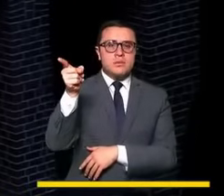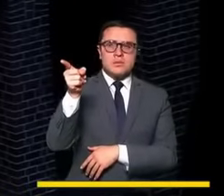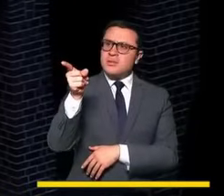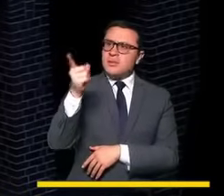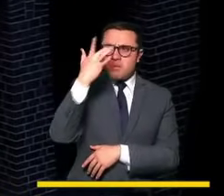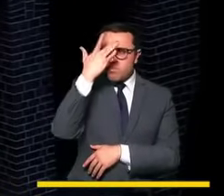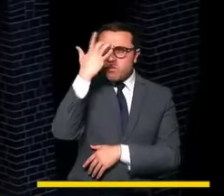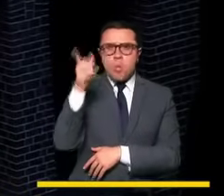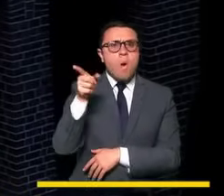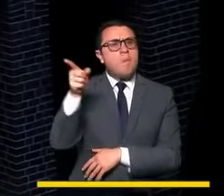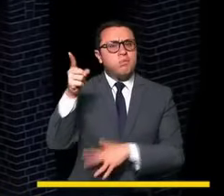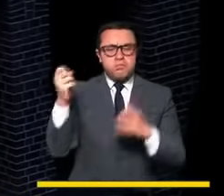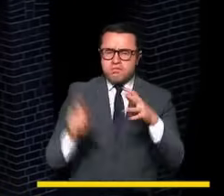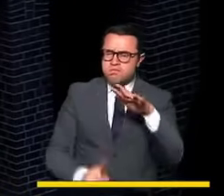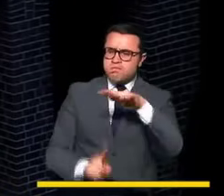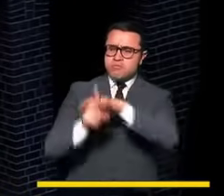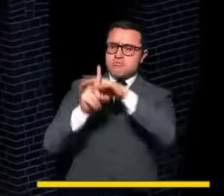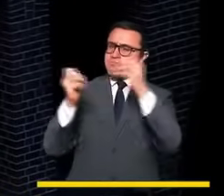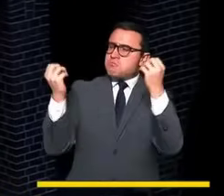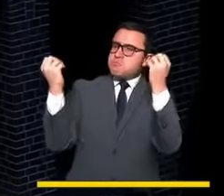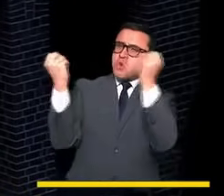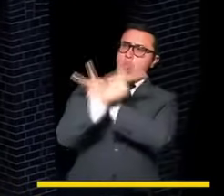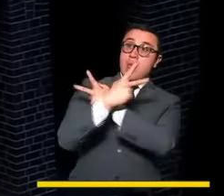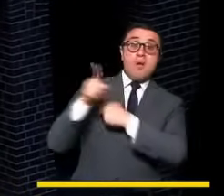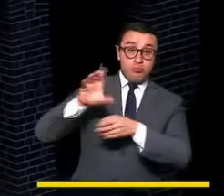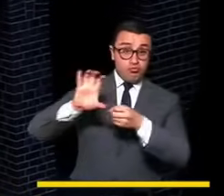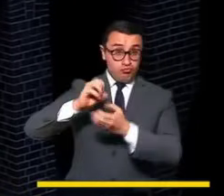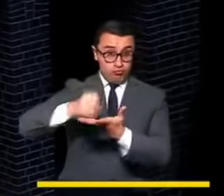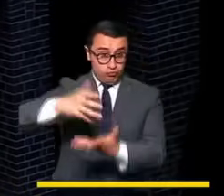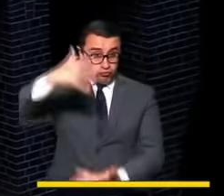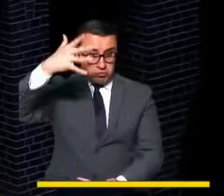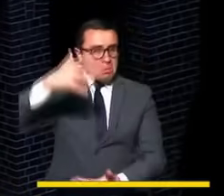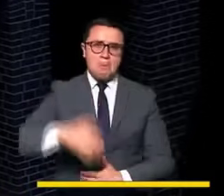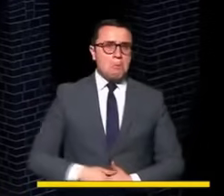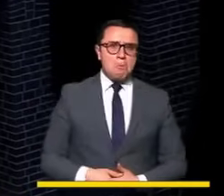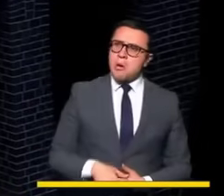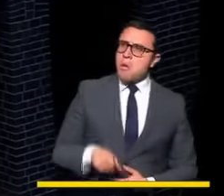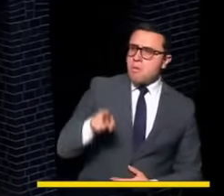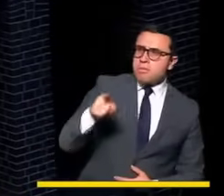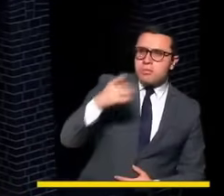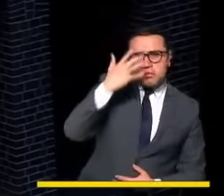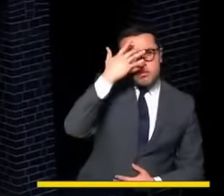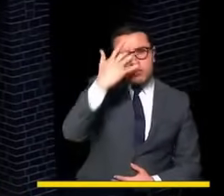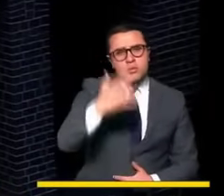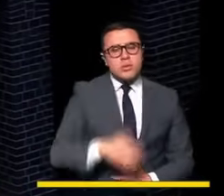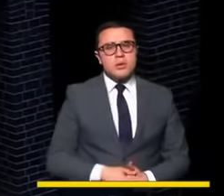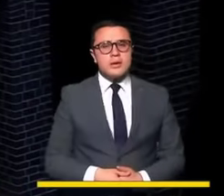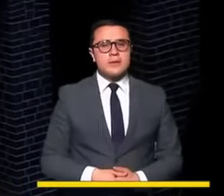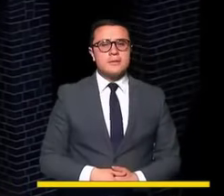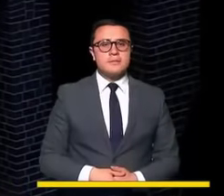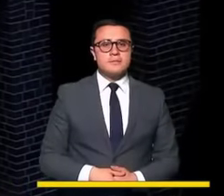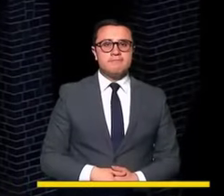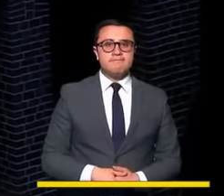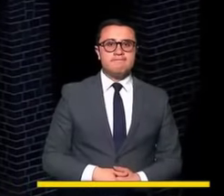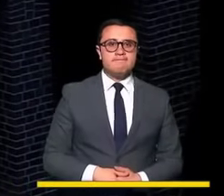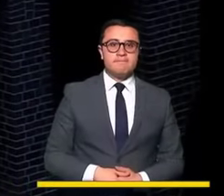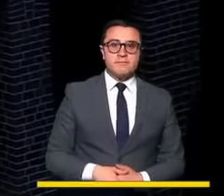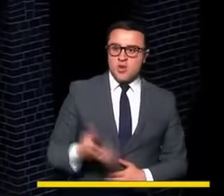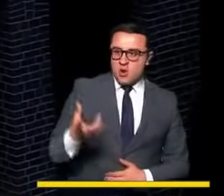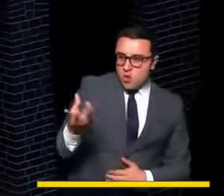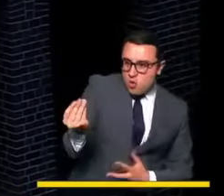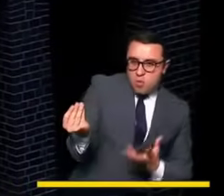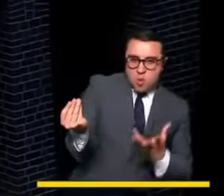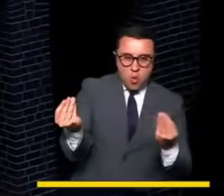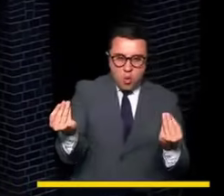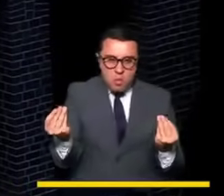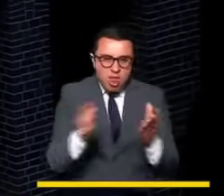violencia en Sincelejo? País, en una ciudad que no es rica. Pues el clan, las luchas entre